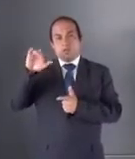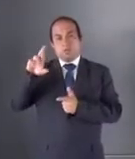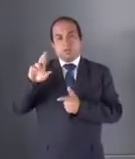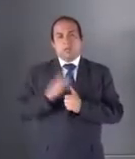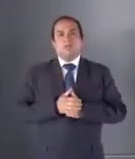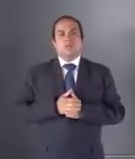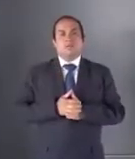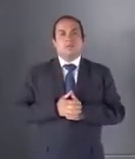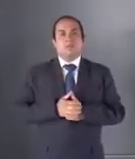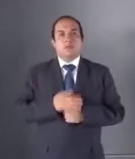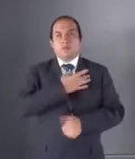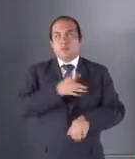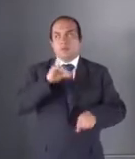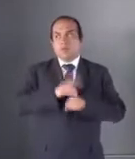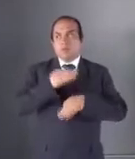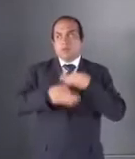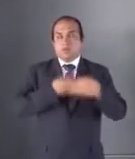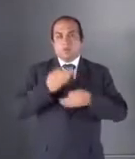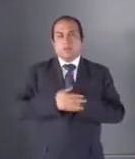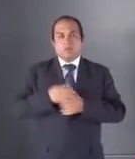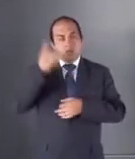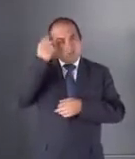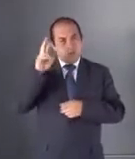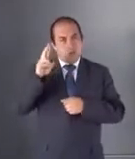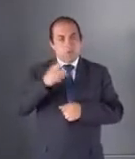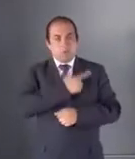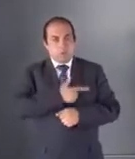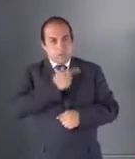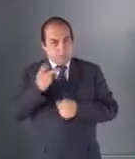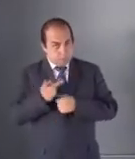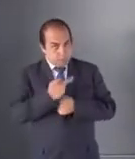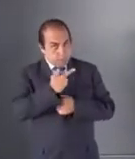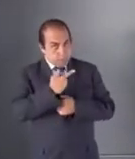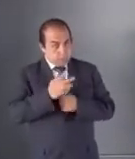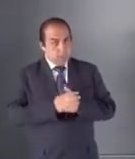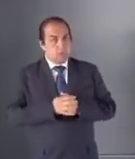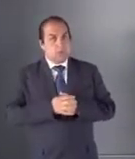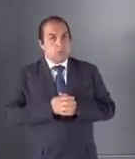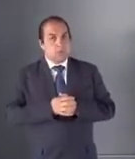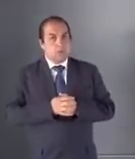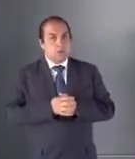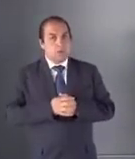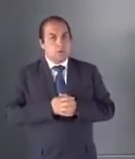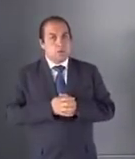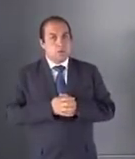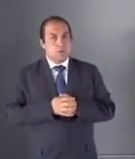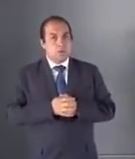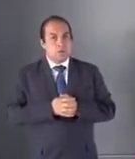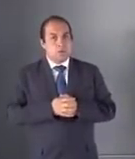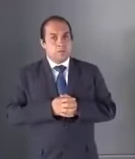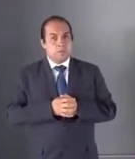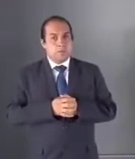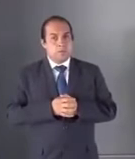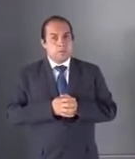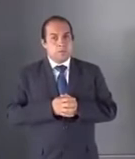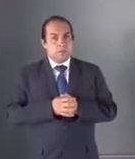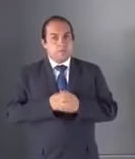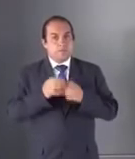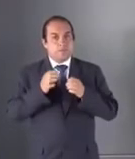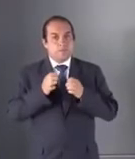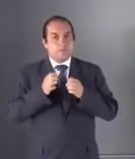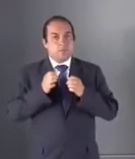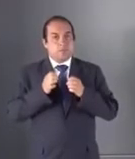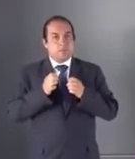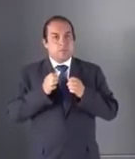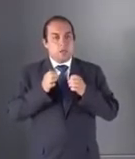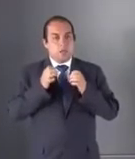Buenos días a todos. Doctora, me gustaría preguntarle sobre el estado actual del puente de Cuemanco